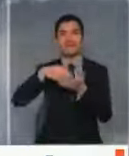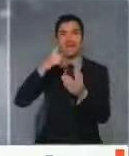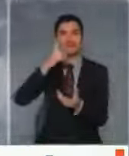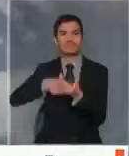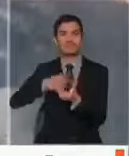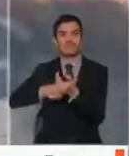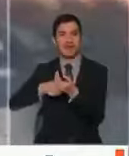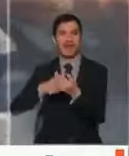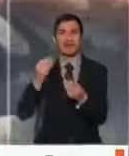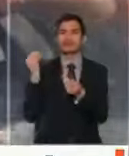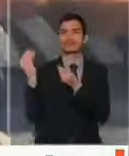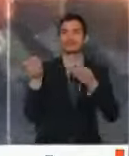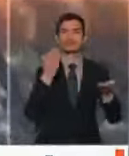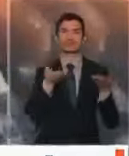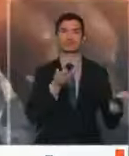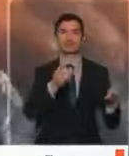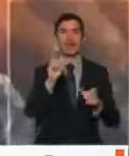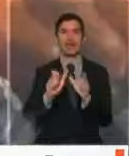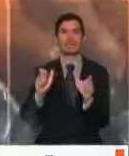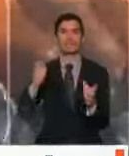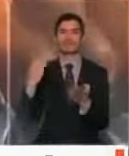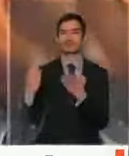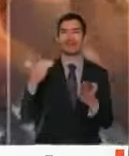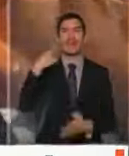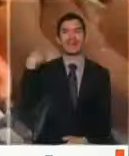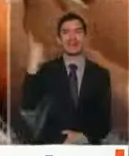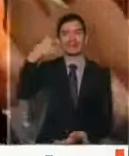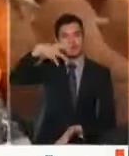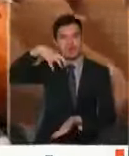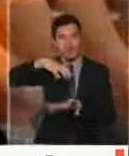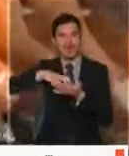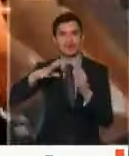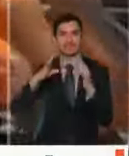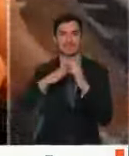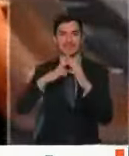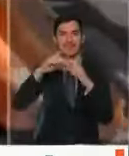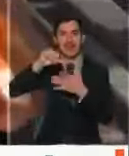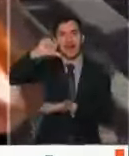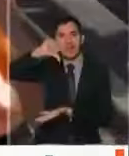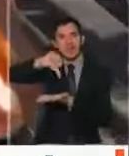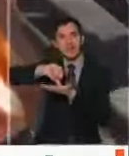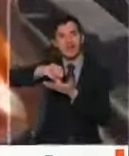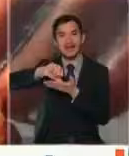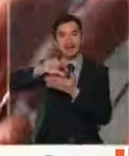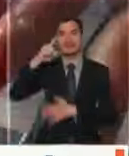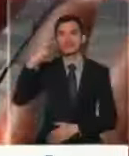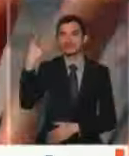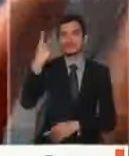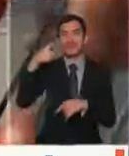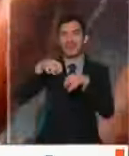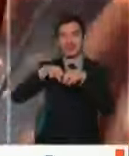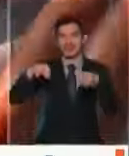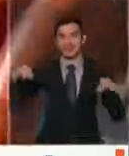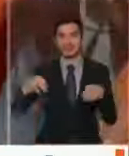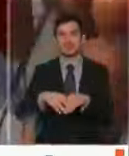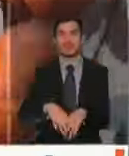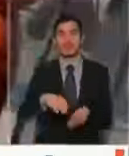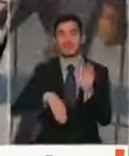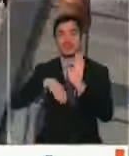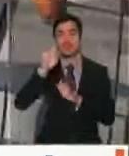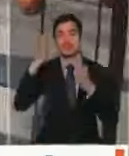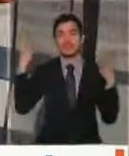van a repartirse al público en general de la ciudad de Chillán, capital nacional de la longaniza. Lo esencial es el